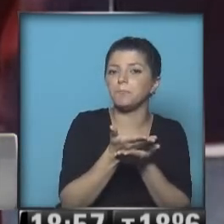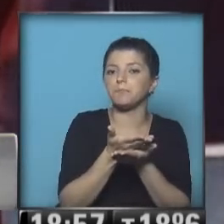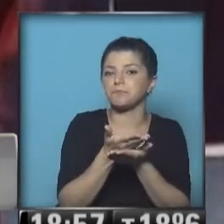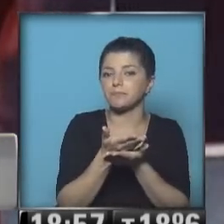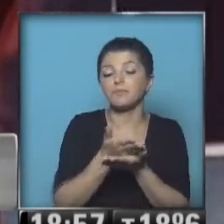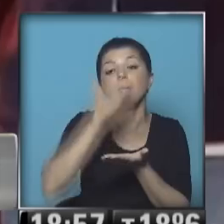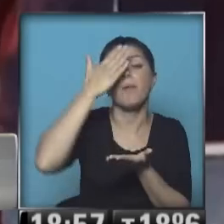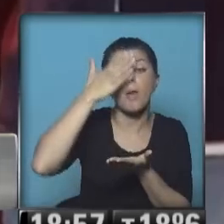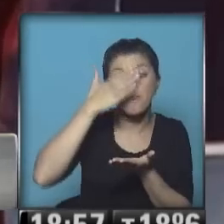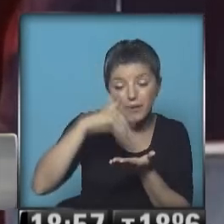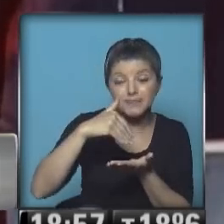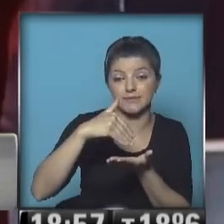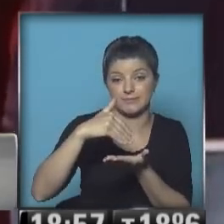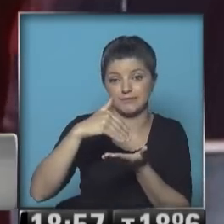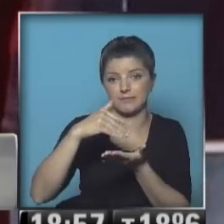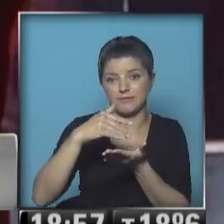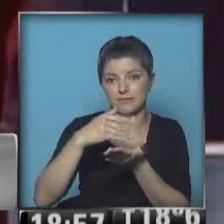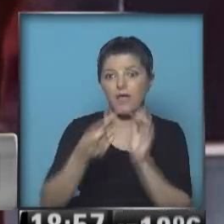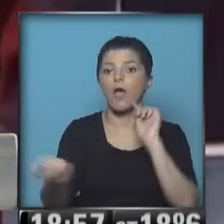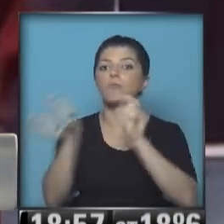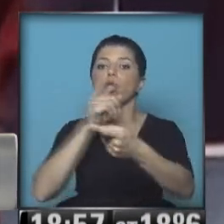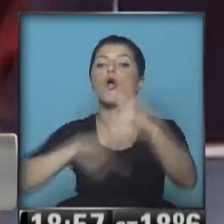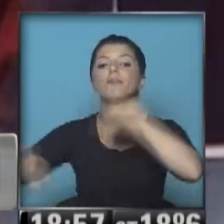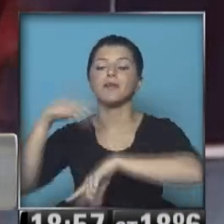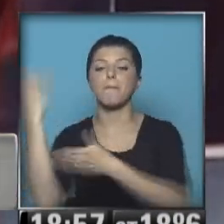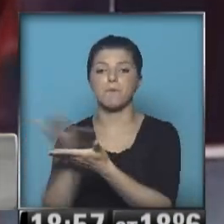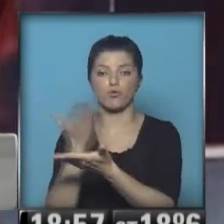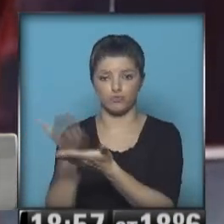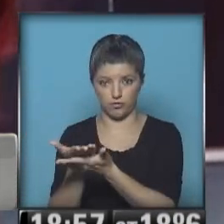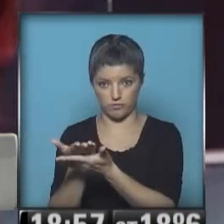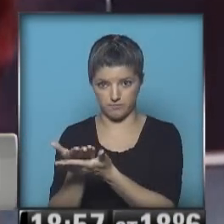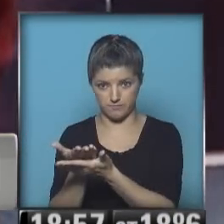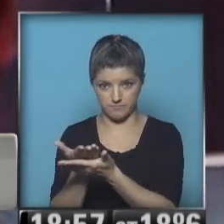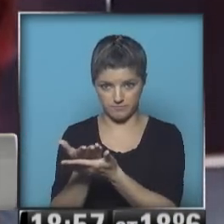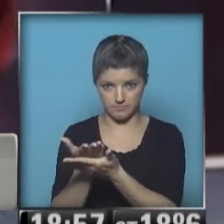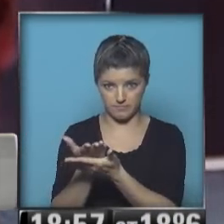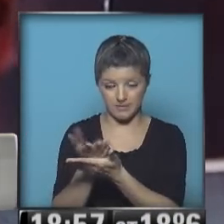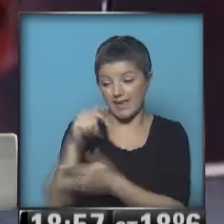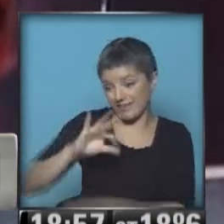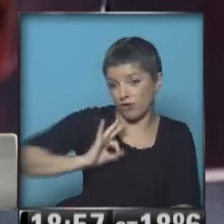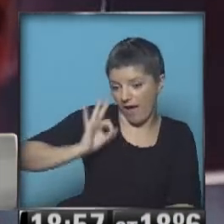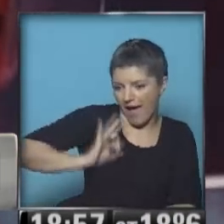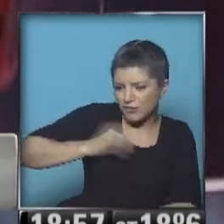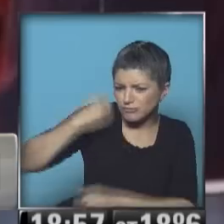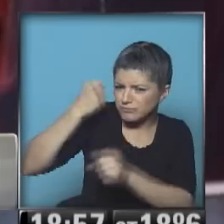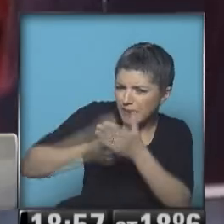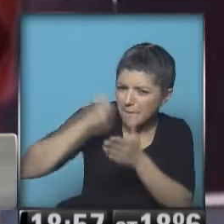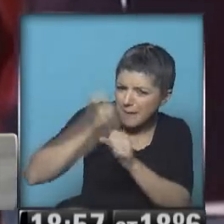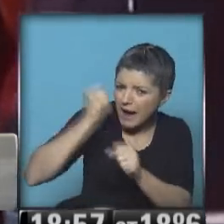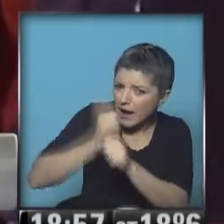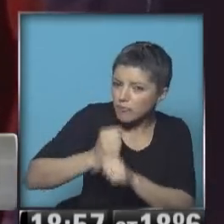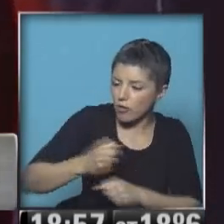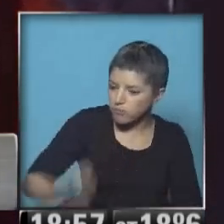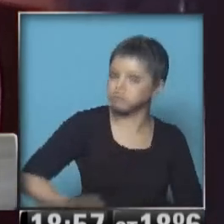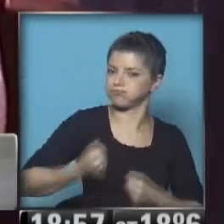para después pasar ya a coordinar producción. Y en estos años, debo decir, hemos trabajado en un entorno de mucho